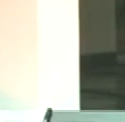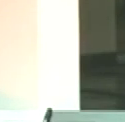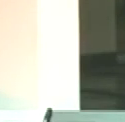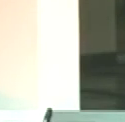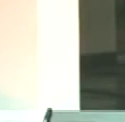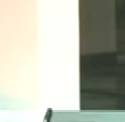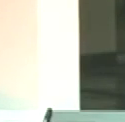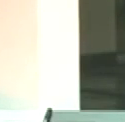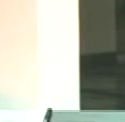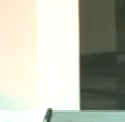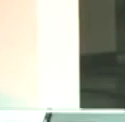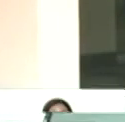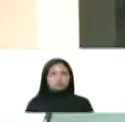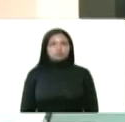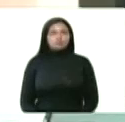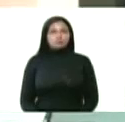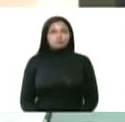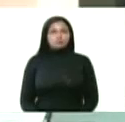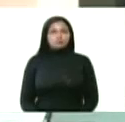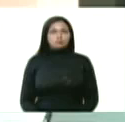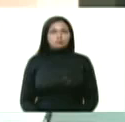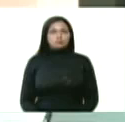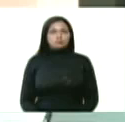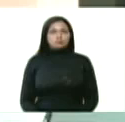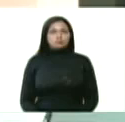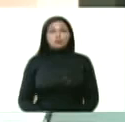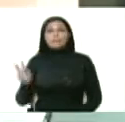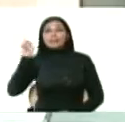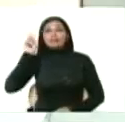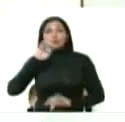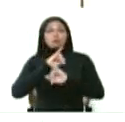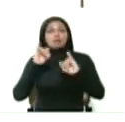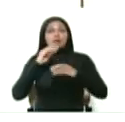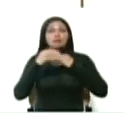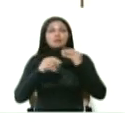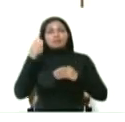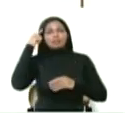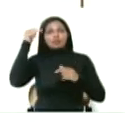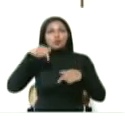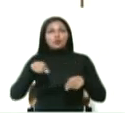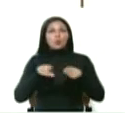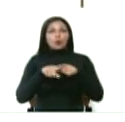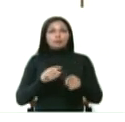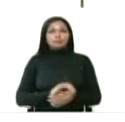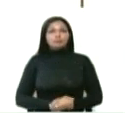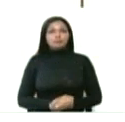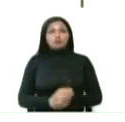268.503. Venezuela ya ha hecho el día de hoy